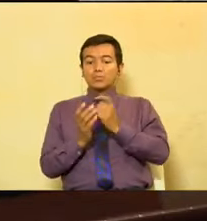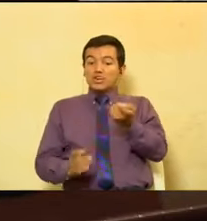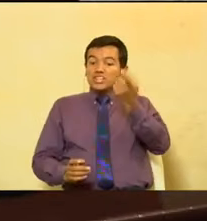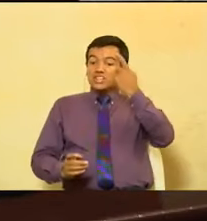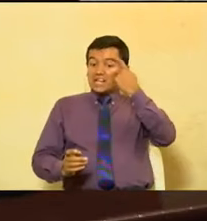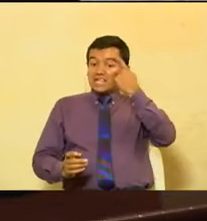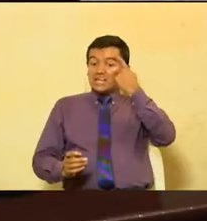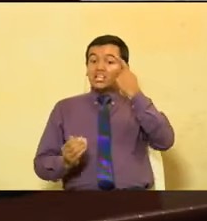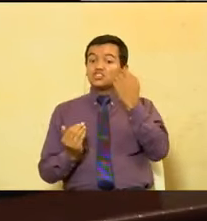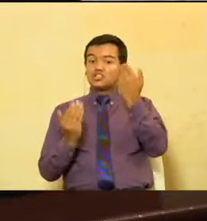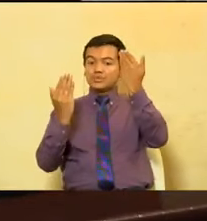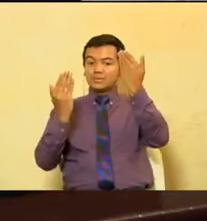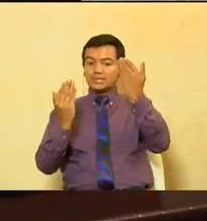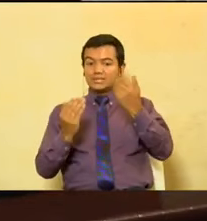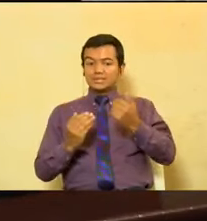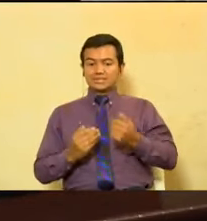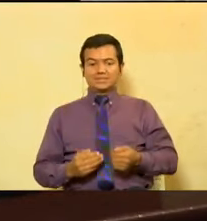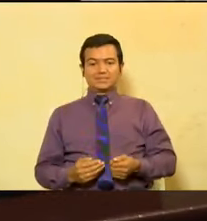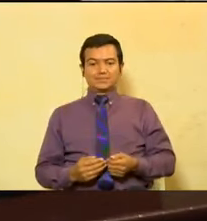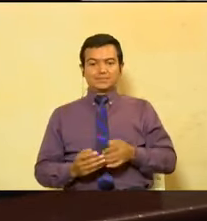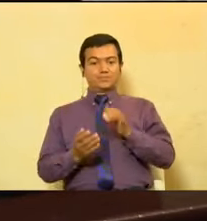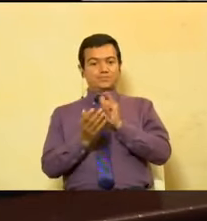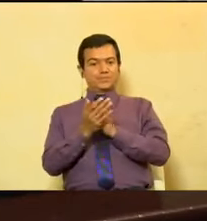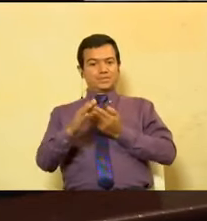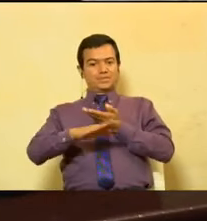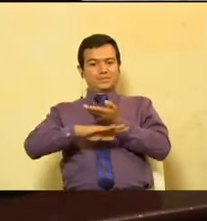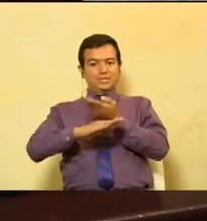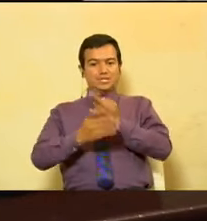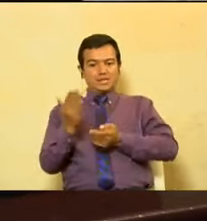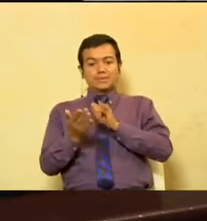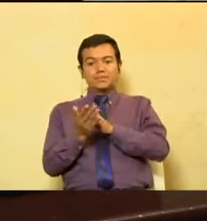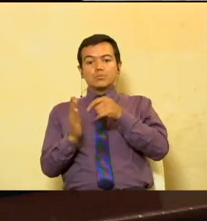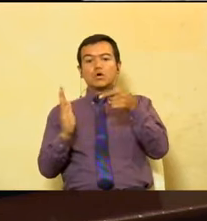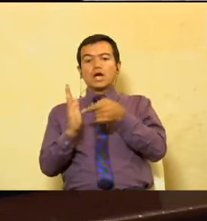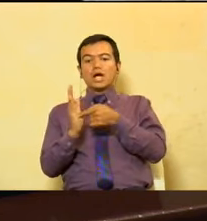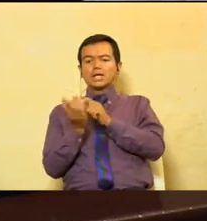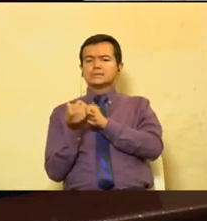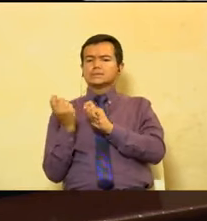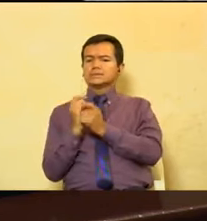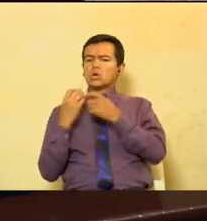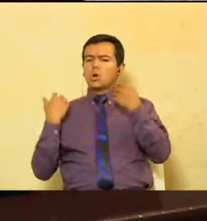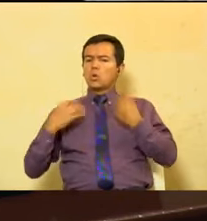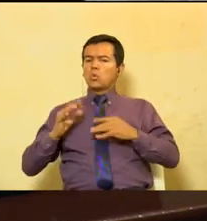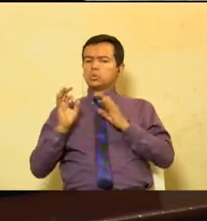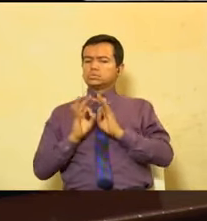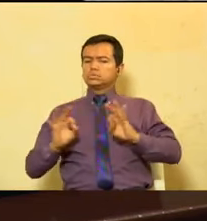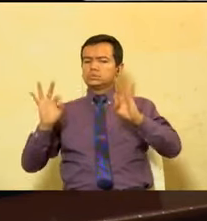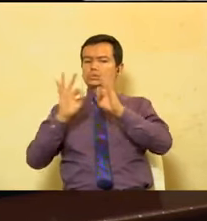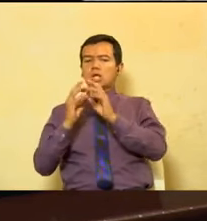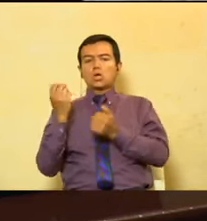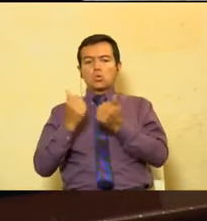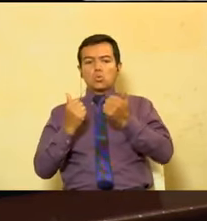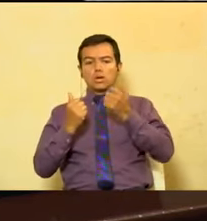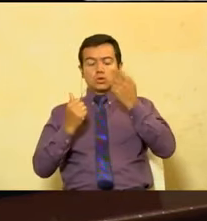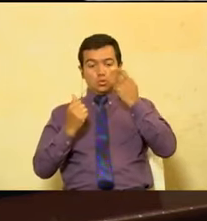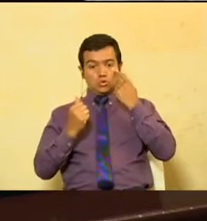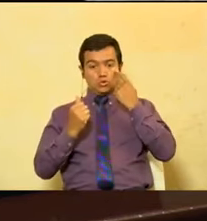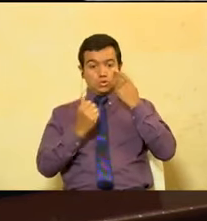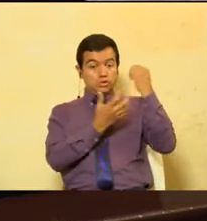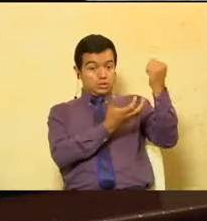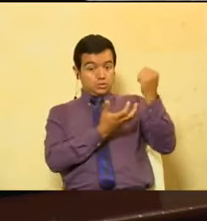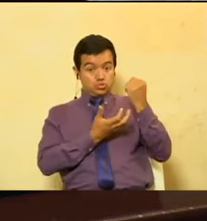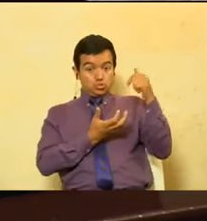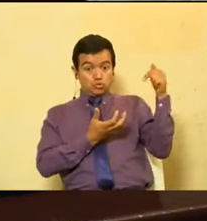Este programa en la ponencia con unos cambios muy importantes Uno de ellos es que los recursos de las